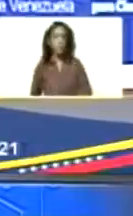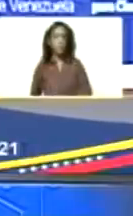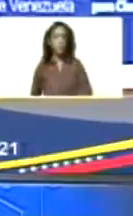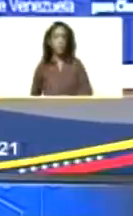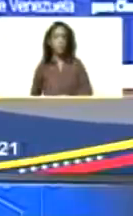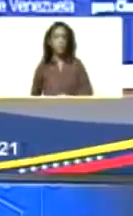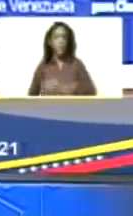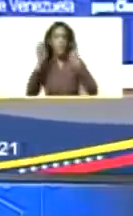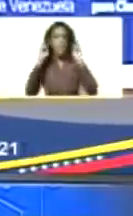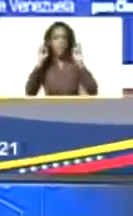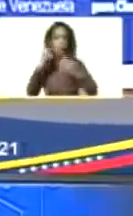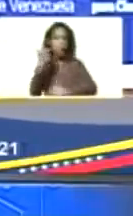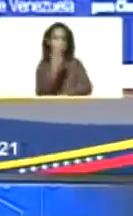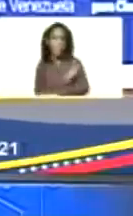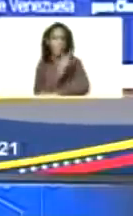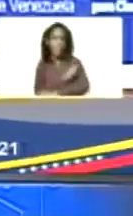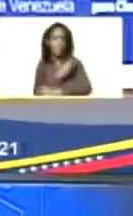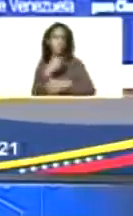Producto de la vacunación,